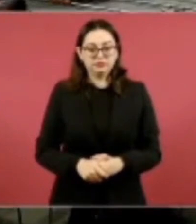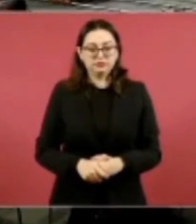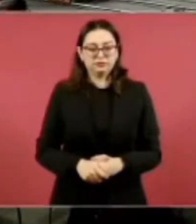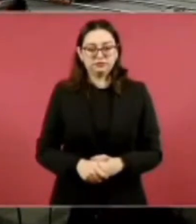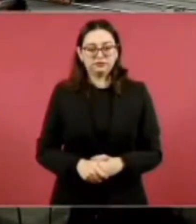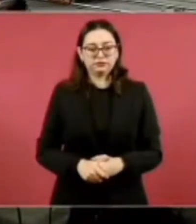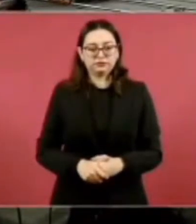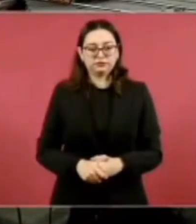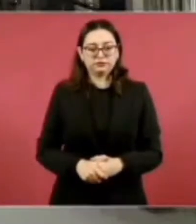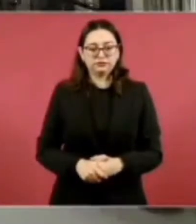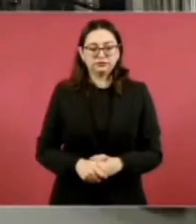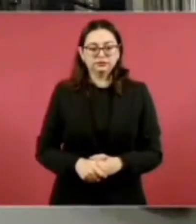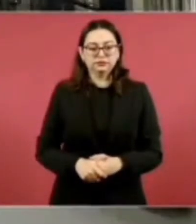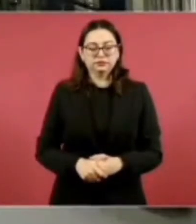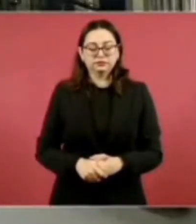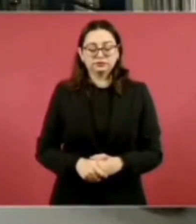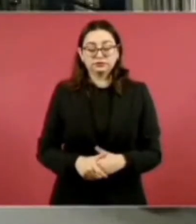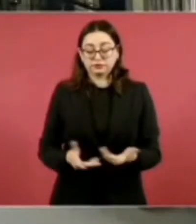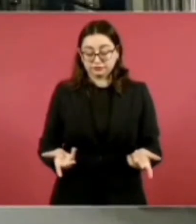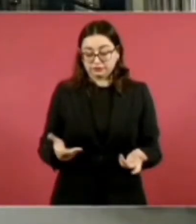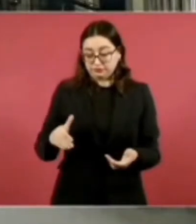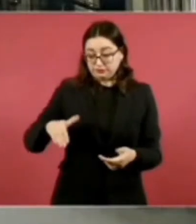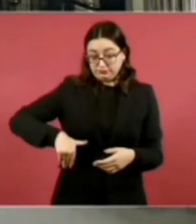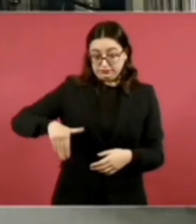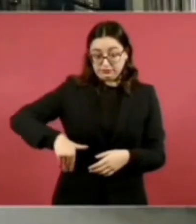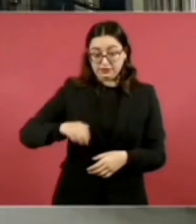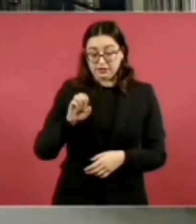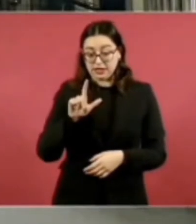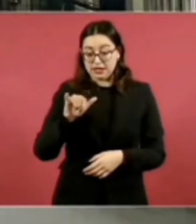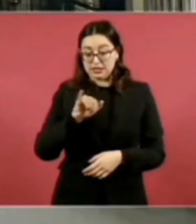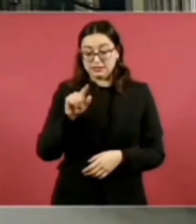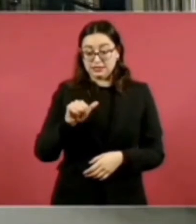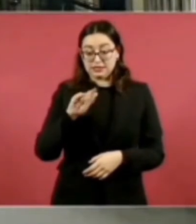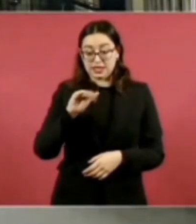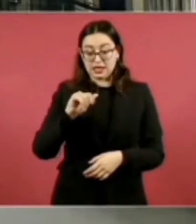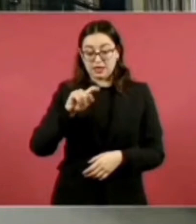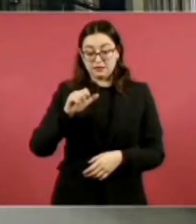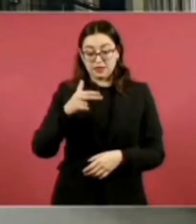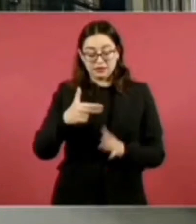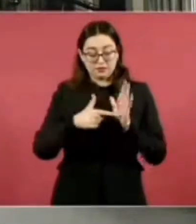en la sección de quién es quién, la mentira, no sé si pones